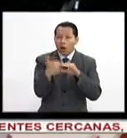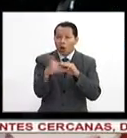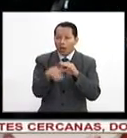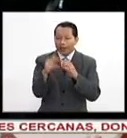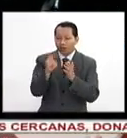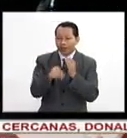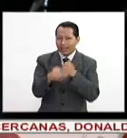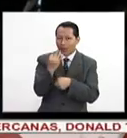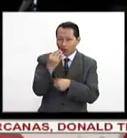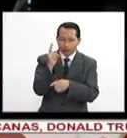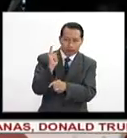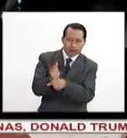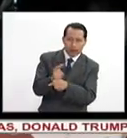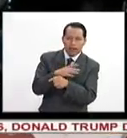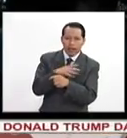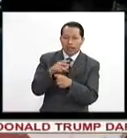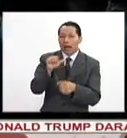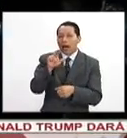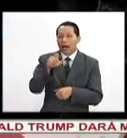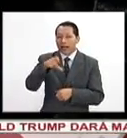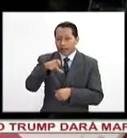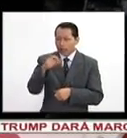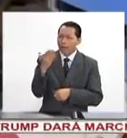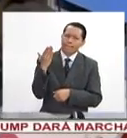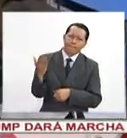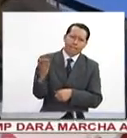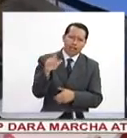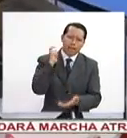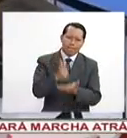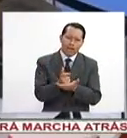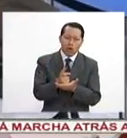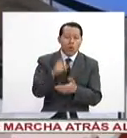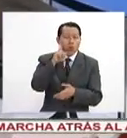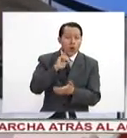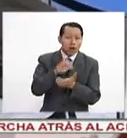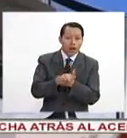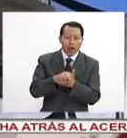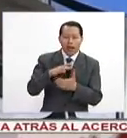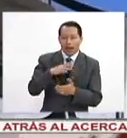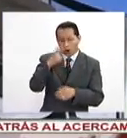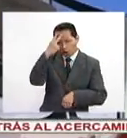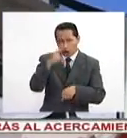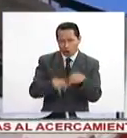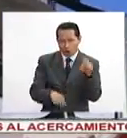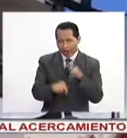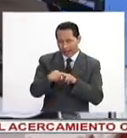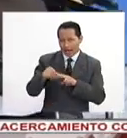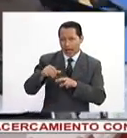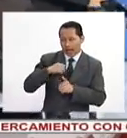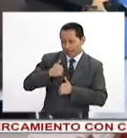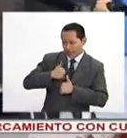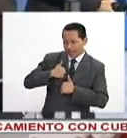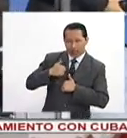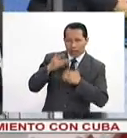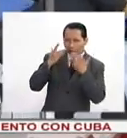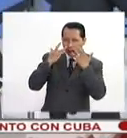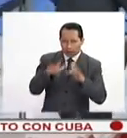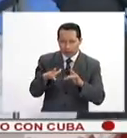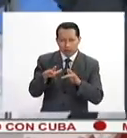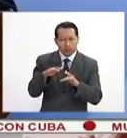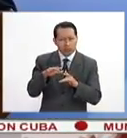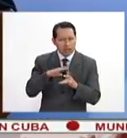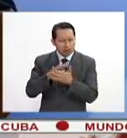del 2014 en el que el arquitecto reclama el pago de las obras a la esposa del coronel de la policía militar retirado, sospechoso de